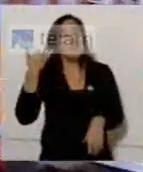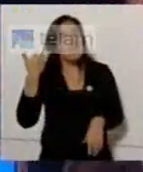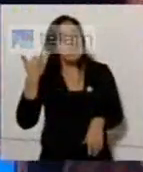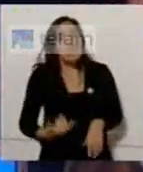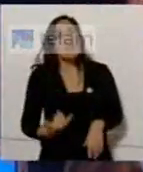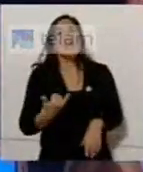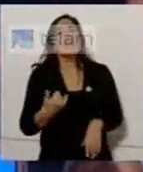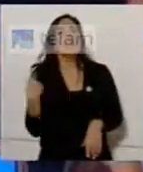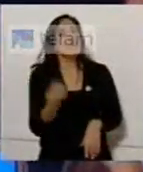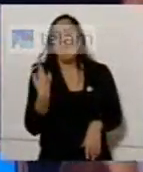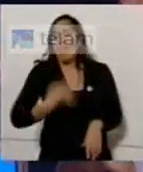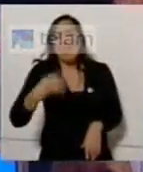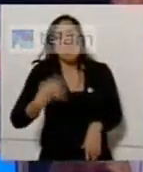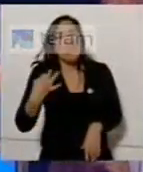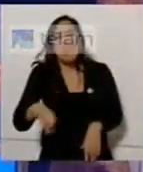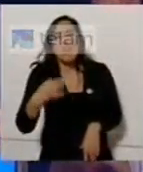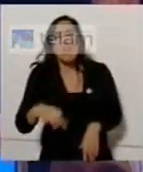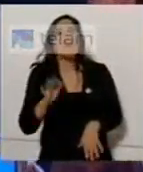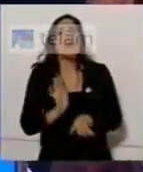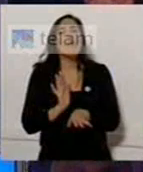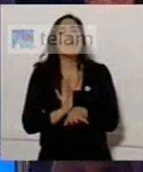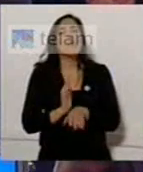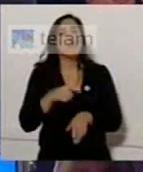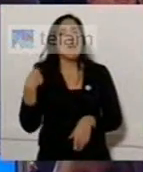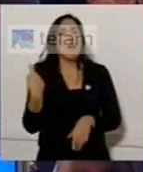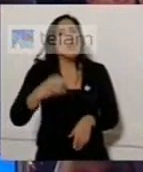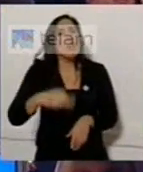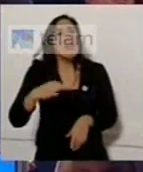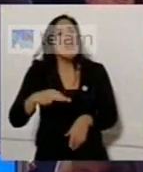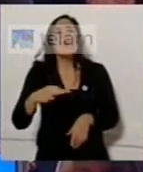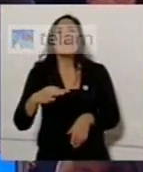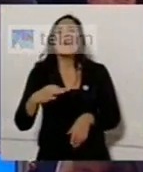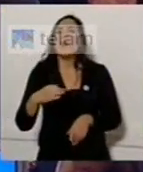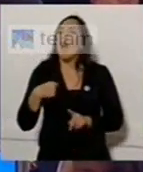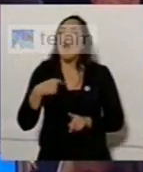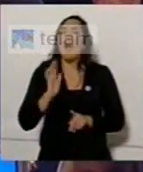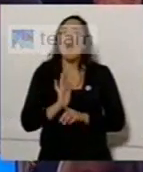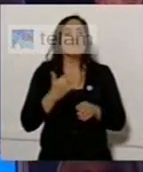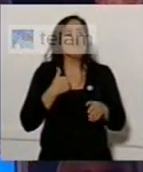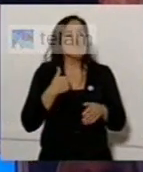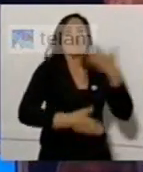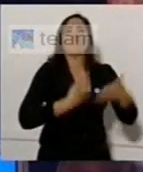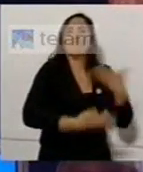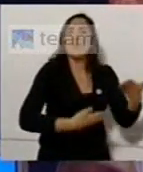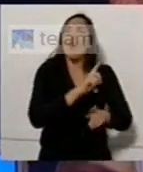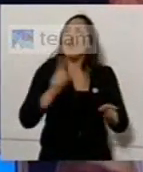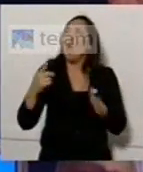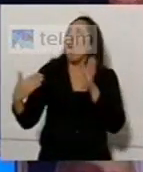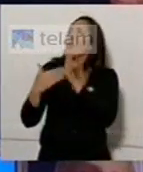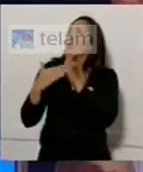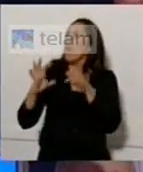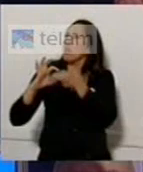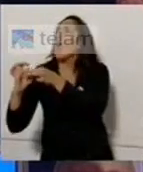el deber de no depender de una persona. Tenemos el